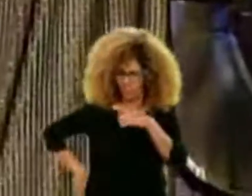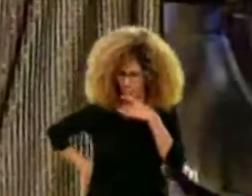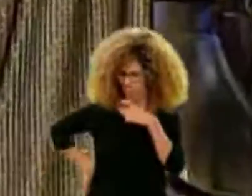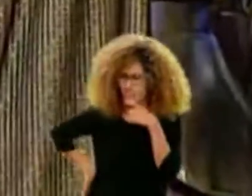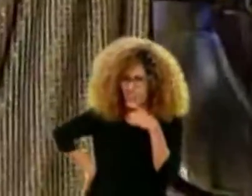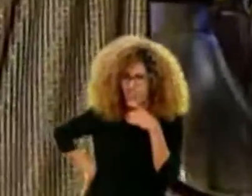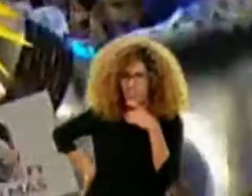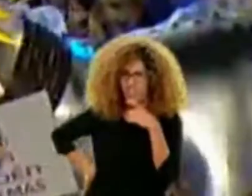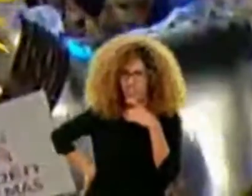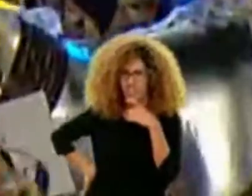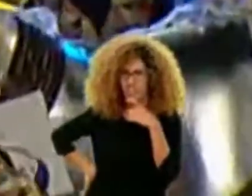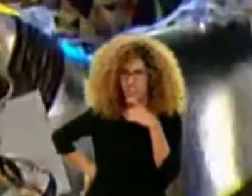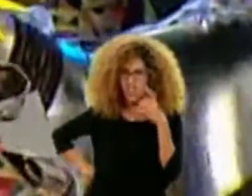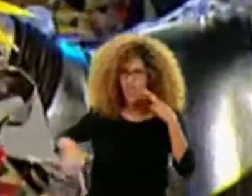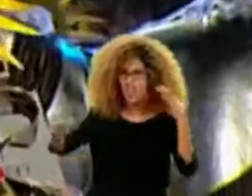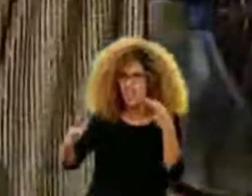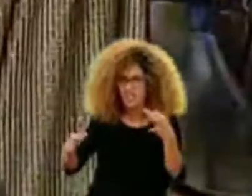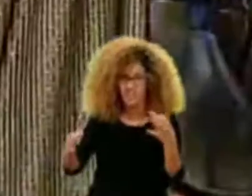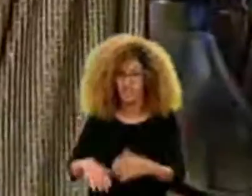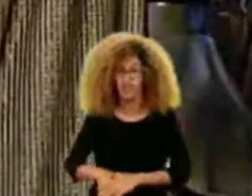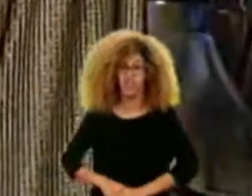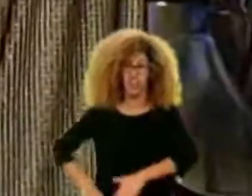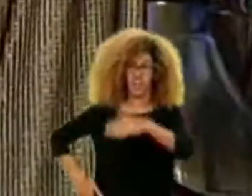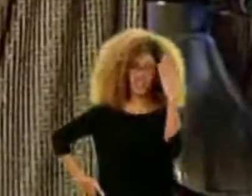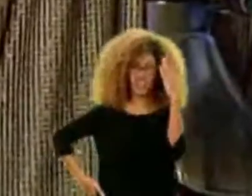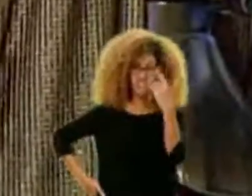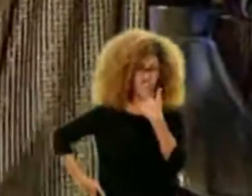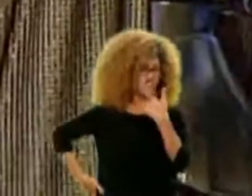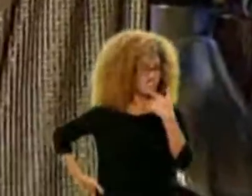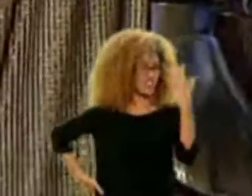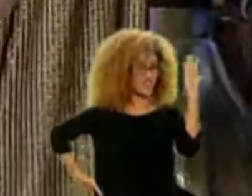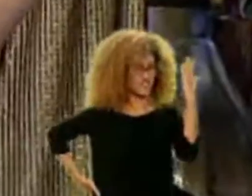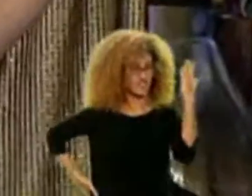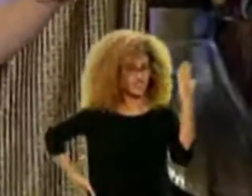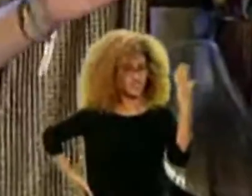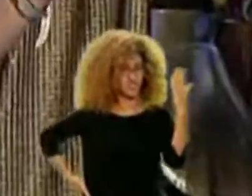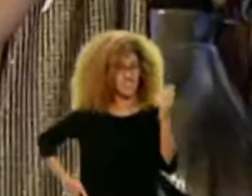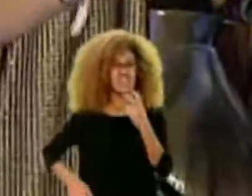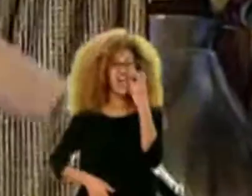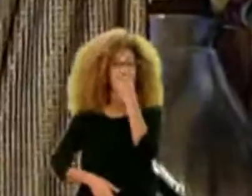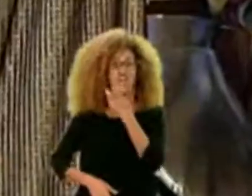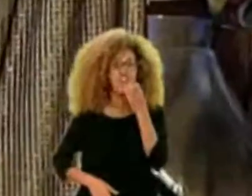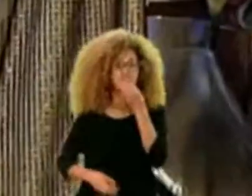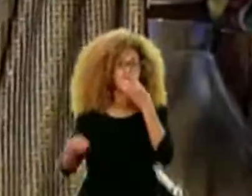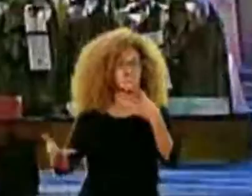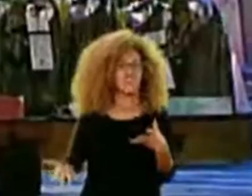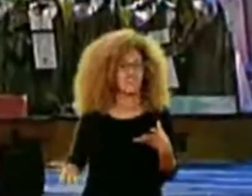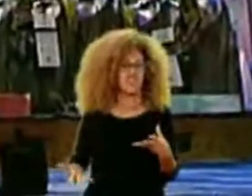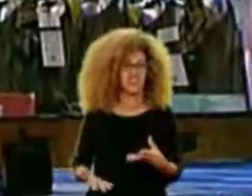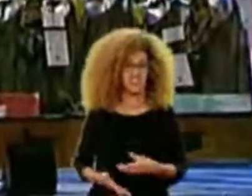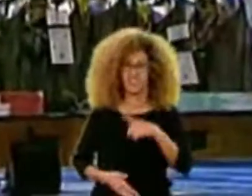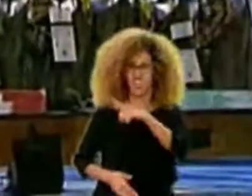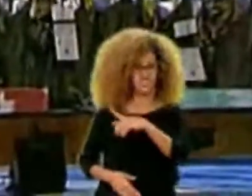qué? Peligroso. ¡Y es que te rompes toda la boca, muchacho! Vocaliza, ¿eh? Peligroso. Chiquito, su